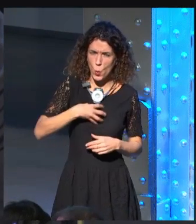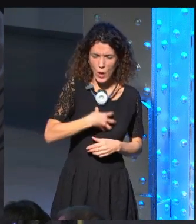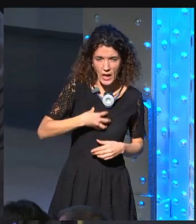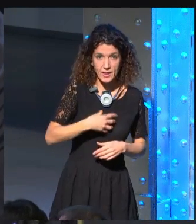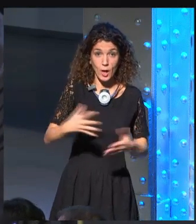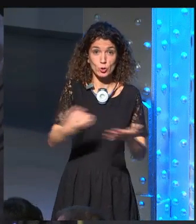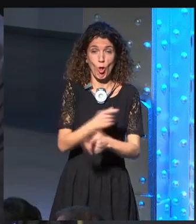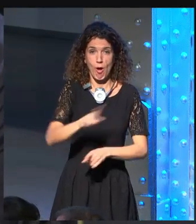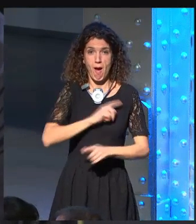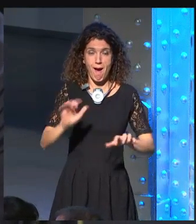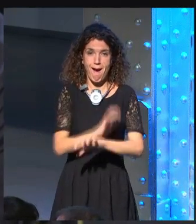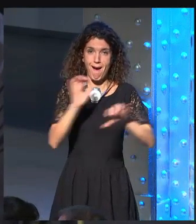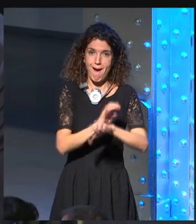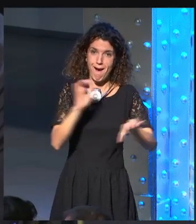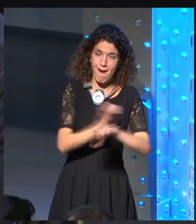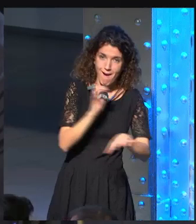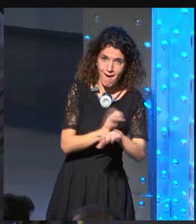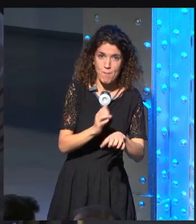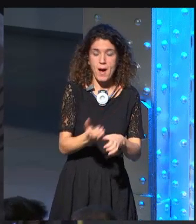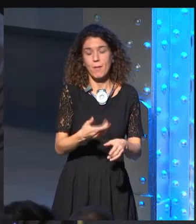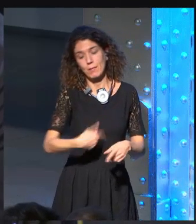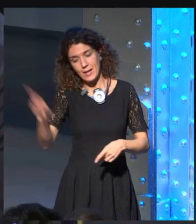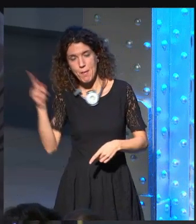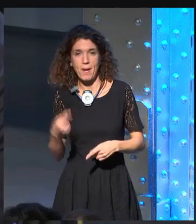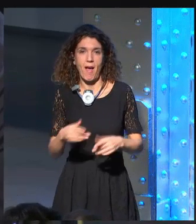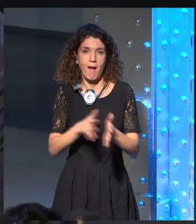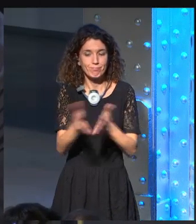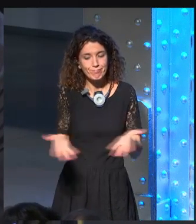Todos se ríen y me animan a que me retire a descansar.